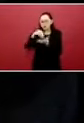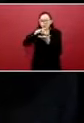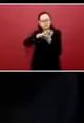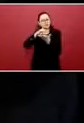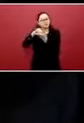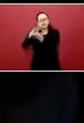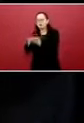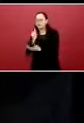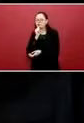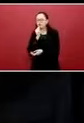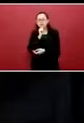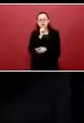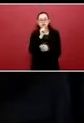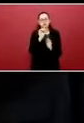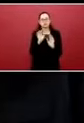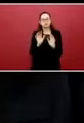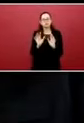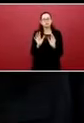van